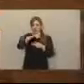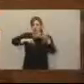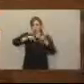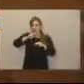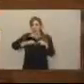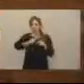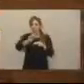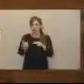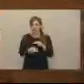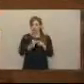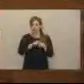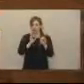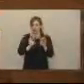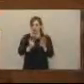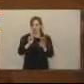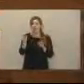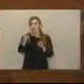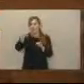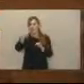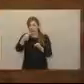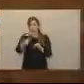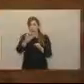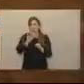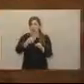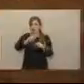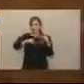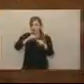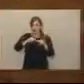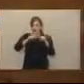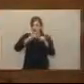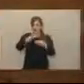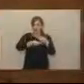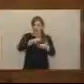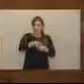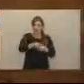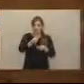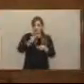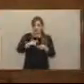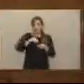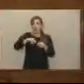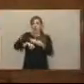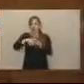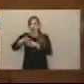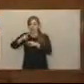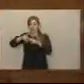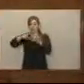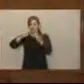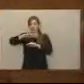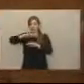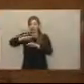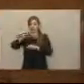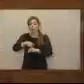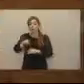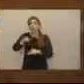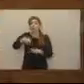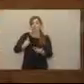de este tipo, que determine si esas obras han sido ejecutadas conforme a las encomiendas de gestión del Principado y que por las mismas se ha